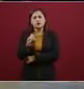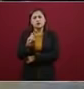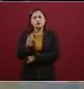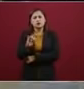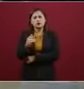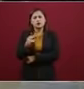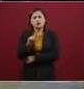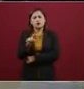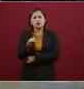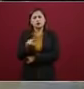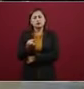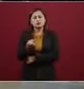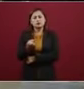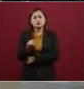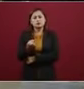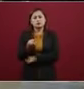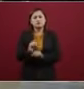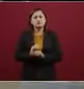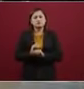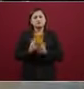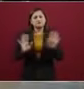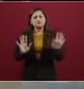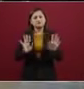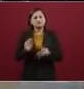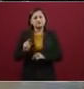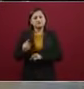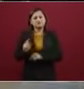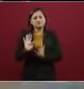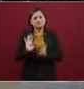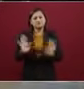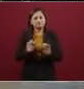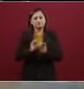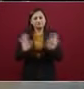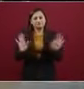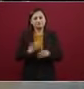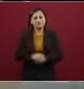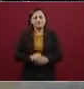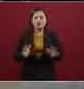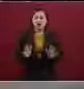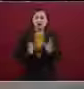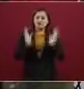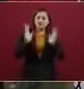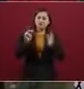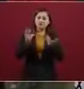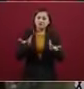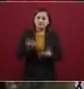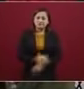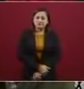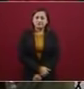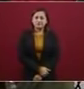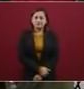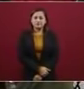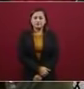Como era obvio, esperado. Sí, no es sorpresa. Ah, aquí